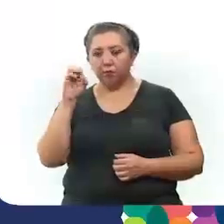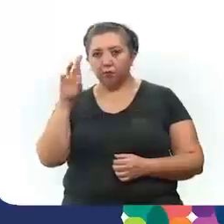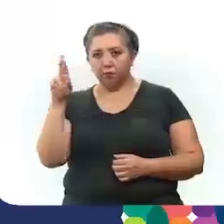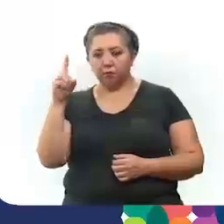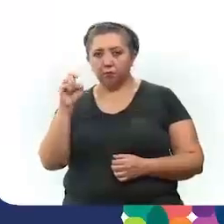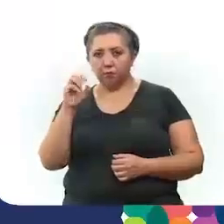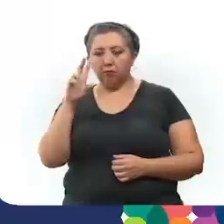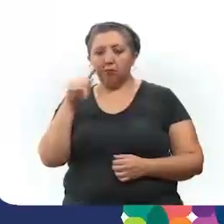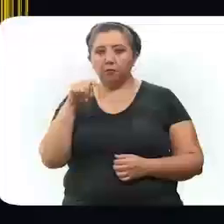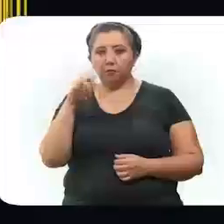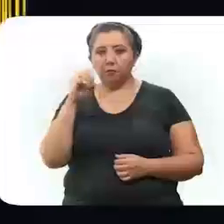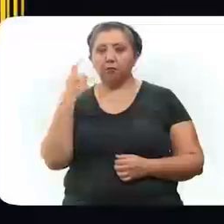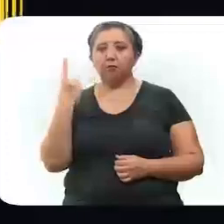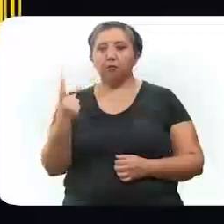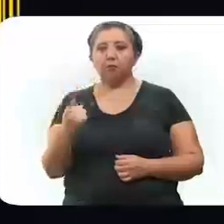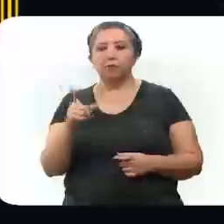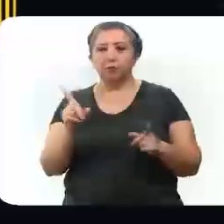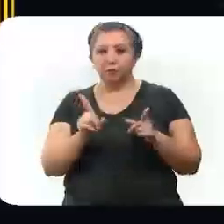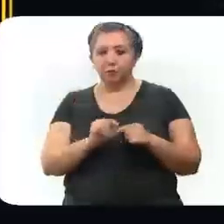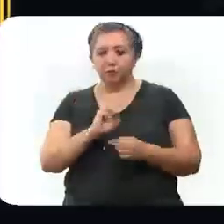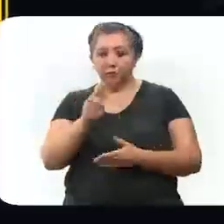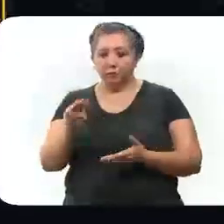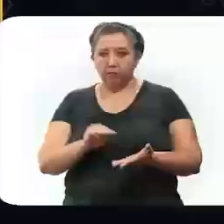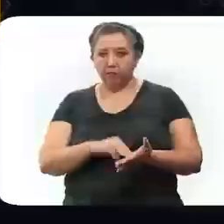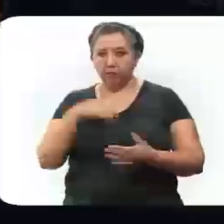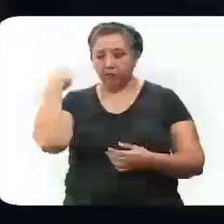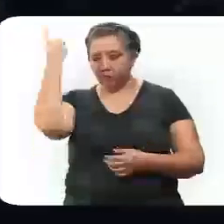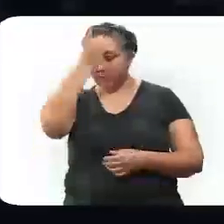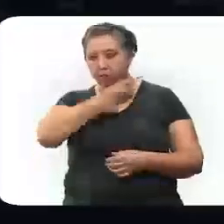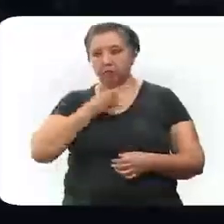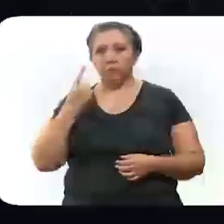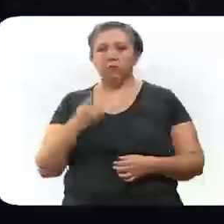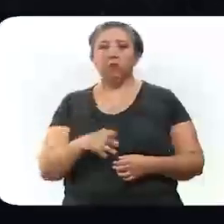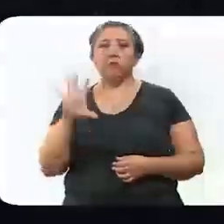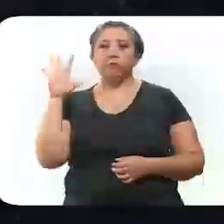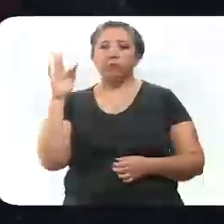Canto, 1. Específicamente en Mérida se han diagnosticado